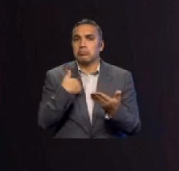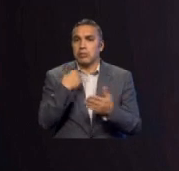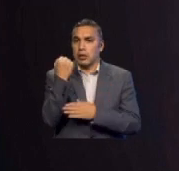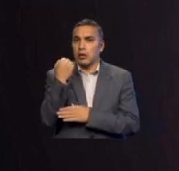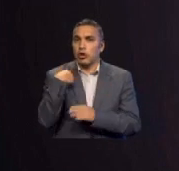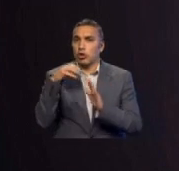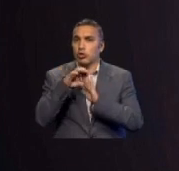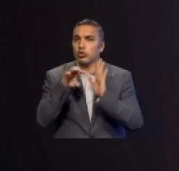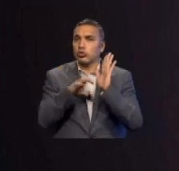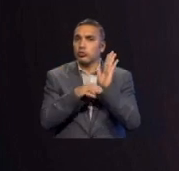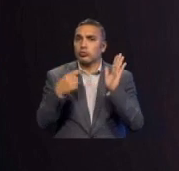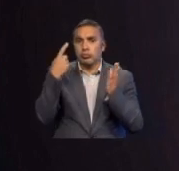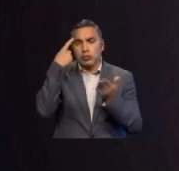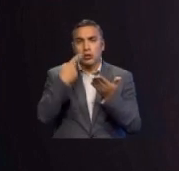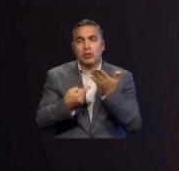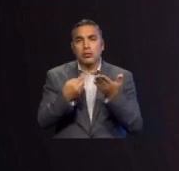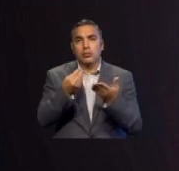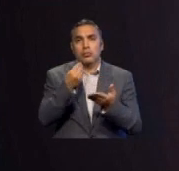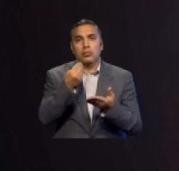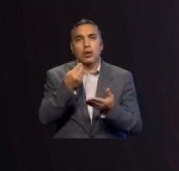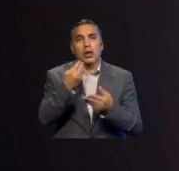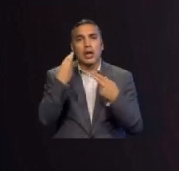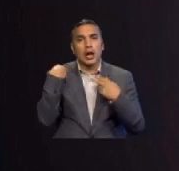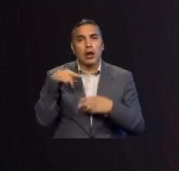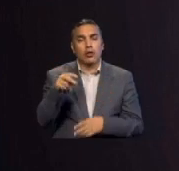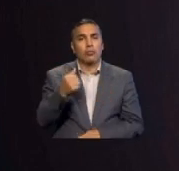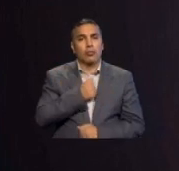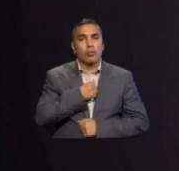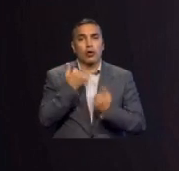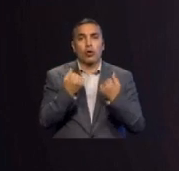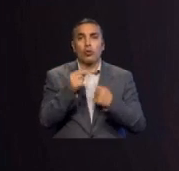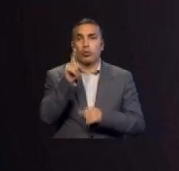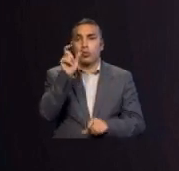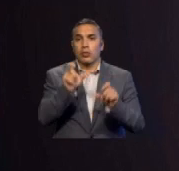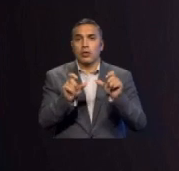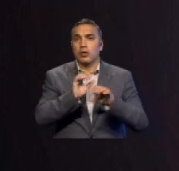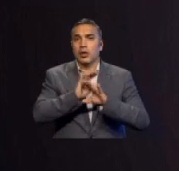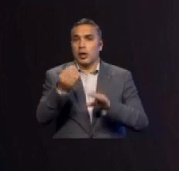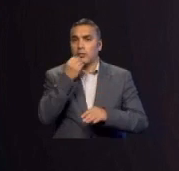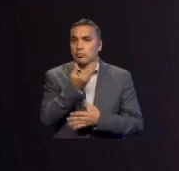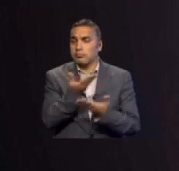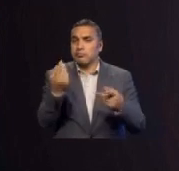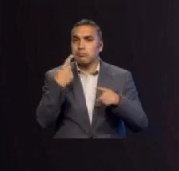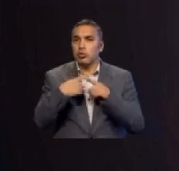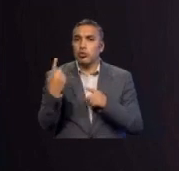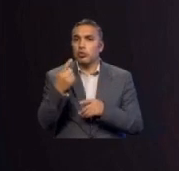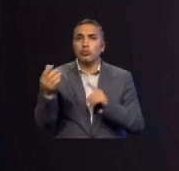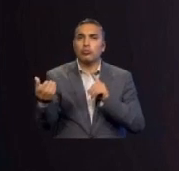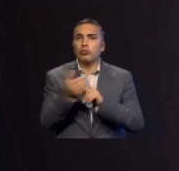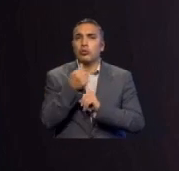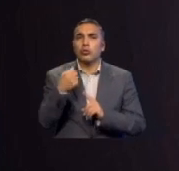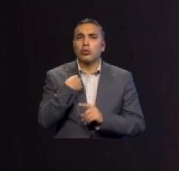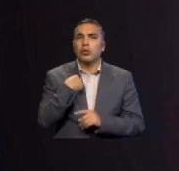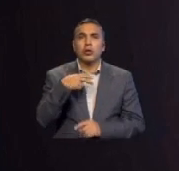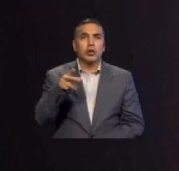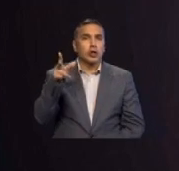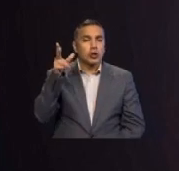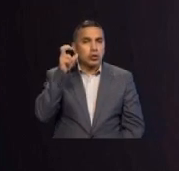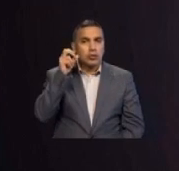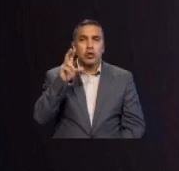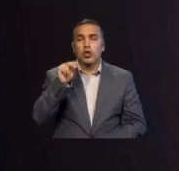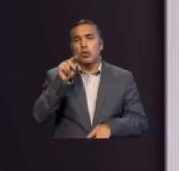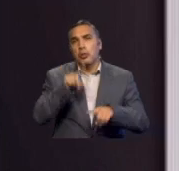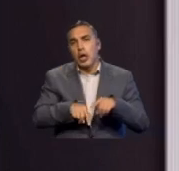derecho constitucional para practicar su religión. Ahora tenemos una persona allá con la comida y lo único que logro es escuchar